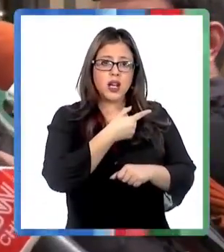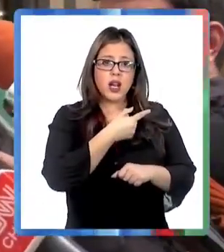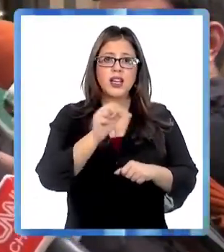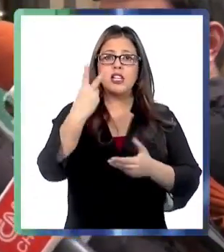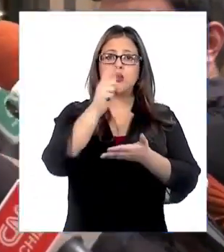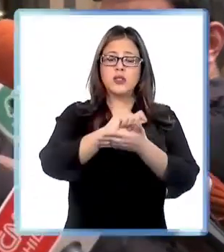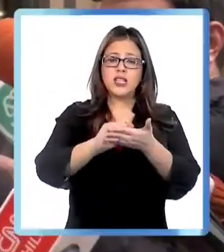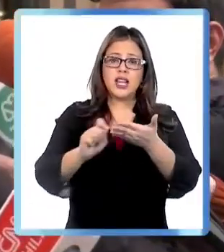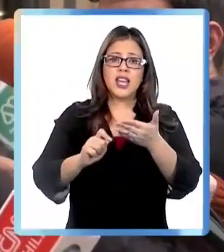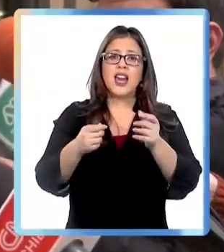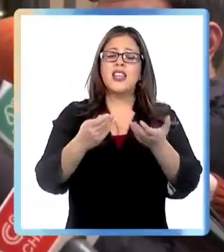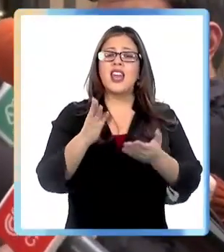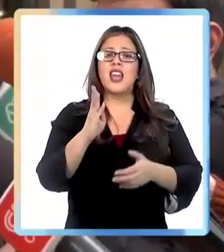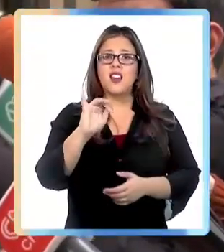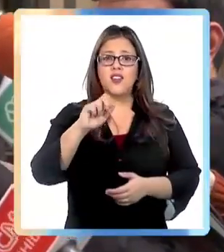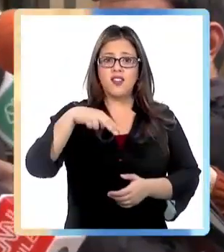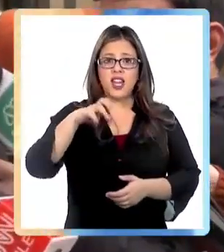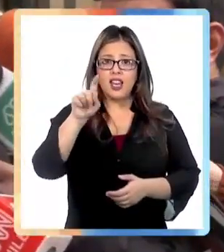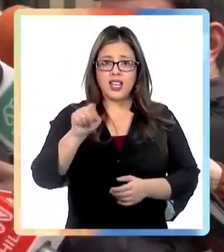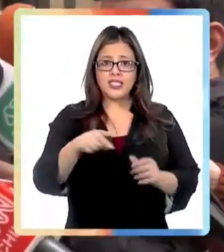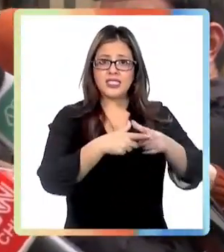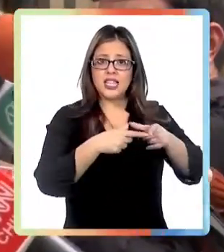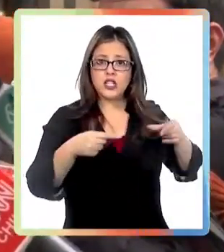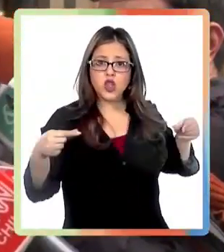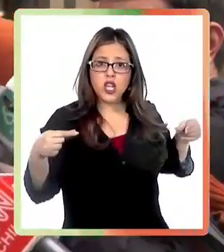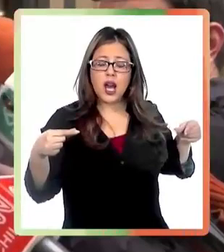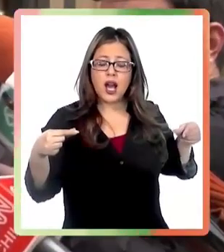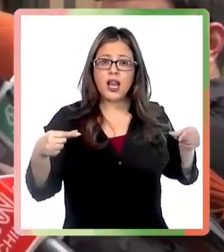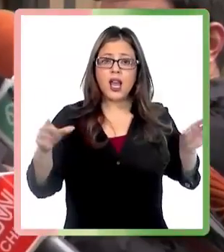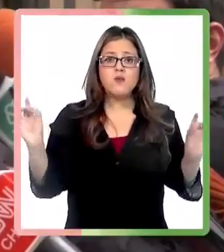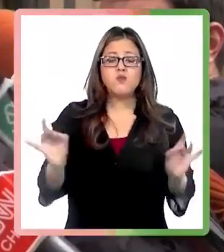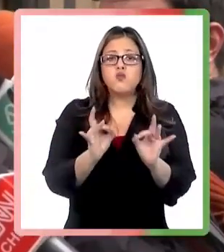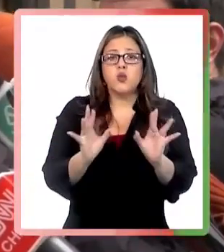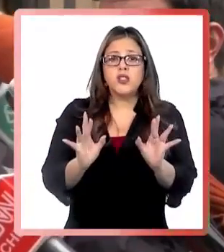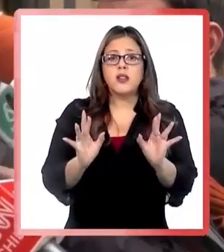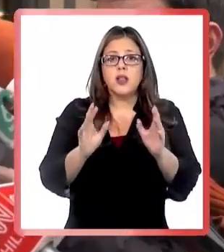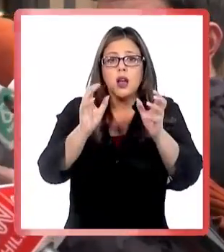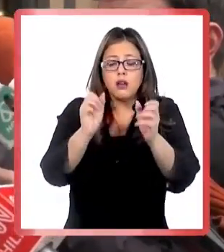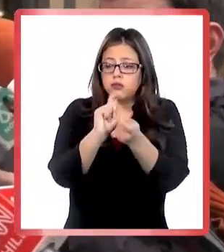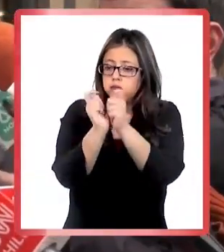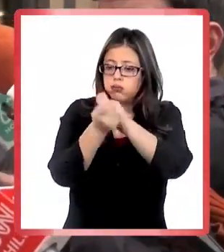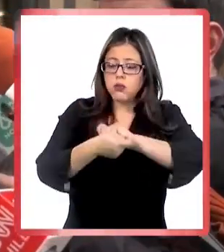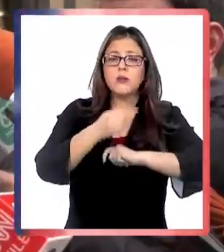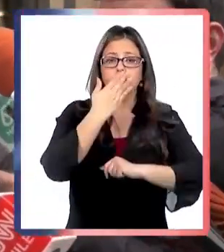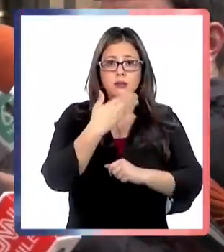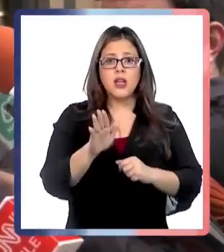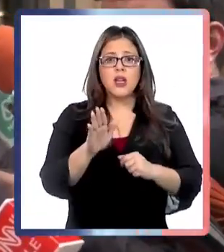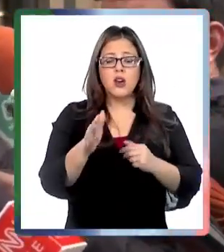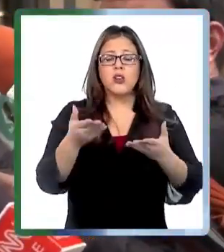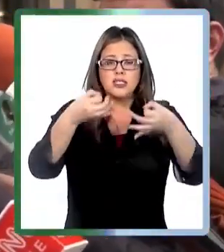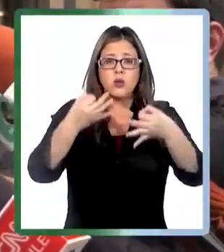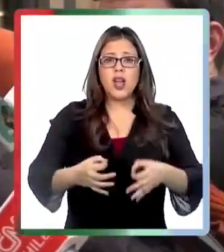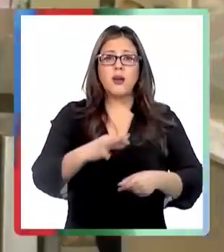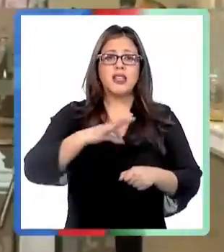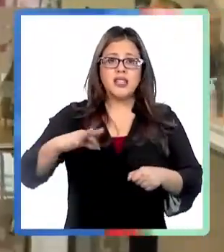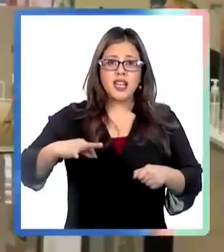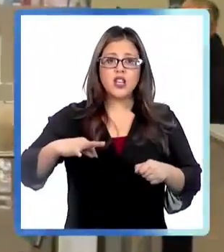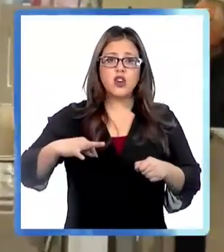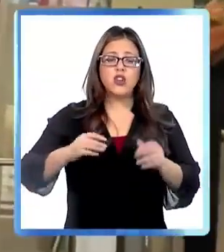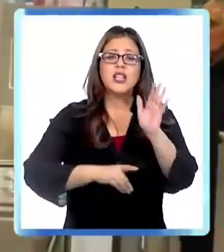Nacionales ha provocado que quizás se hubiese podido mejorar las condiciones de seguridad en el Ministerio de Desarrollo Social 13 días después y no